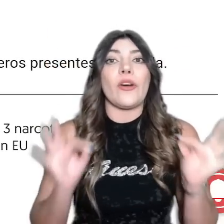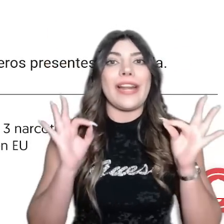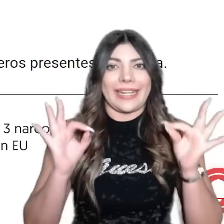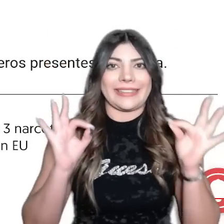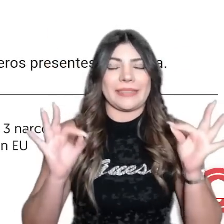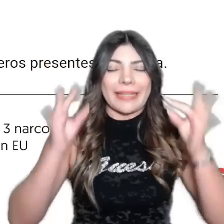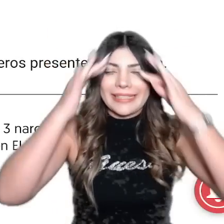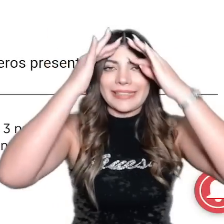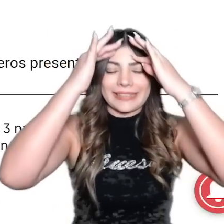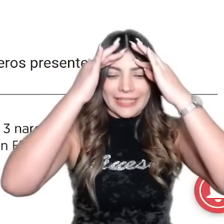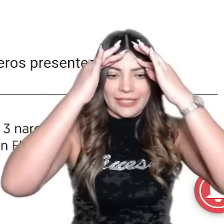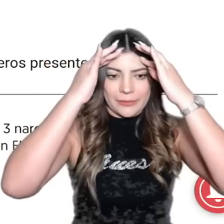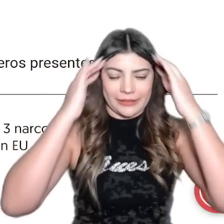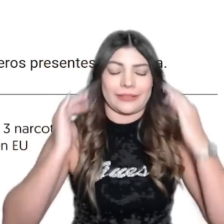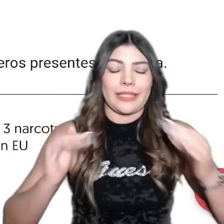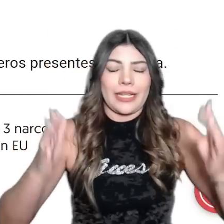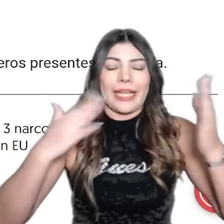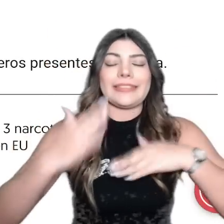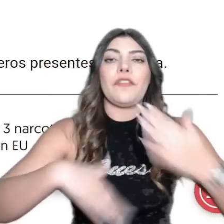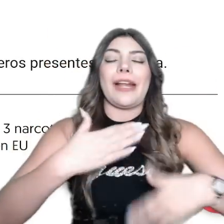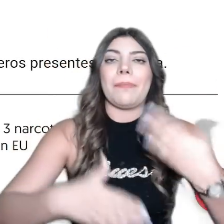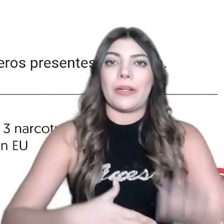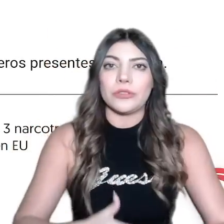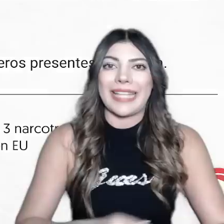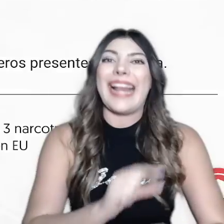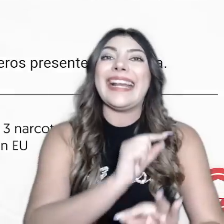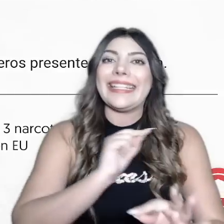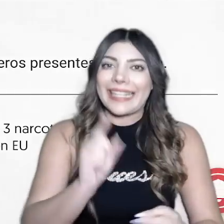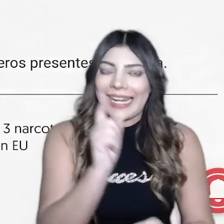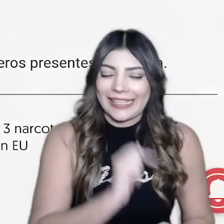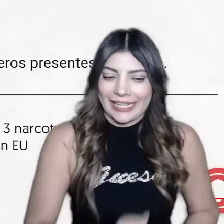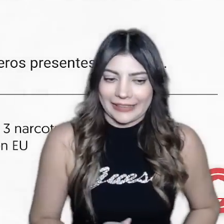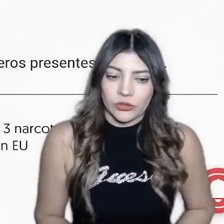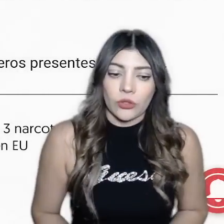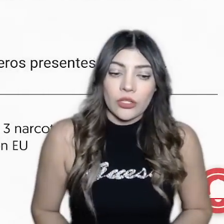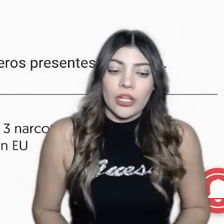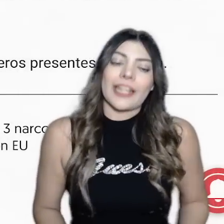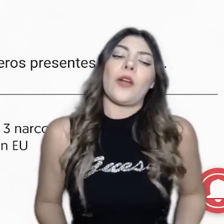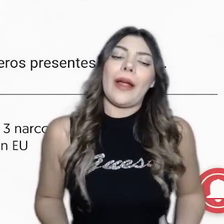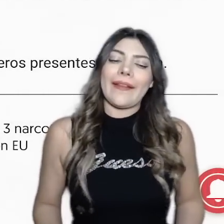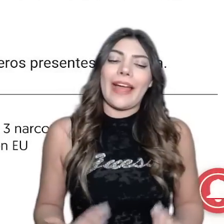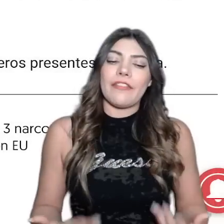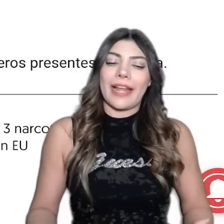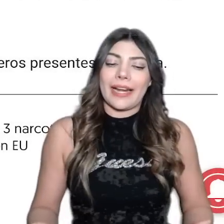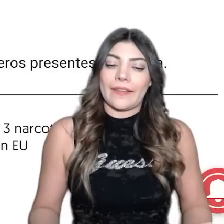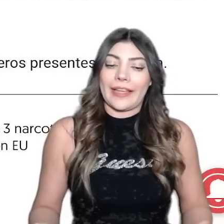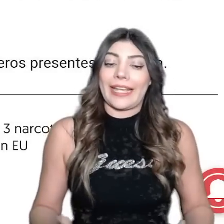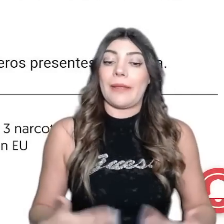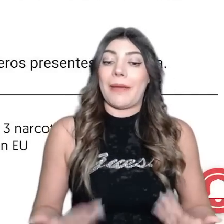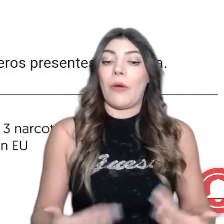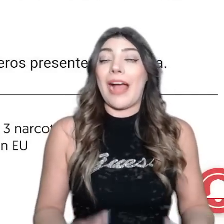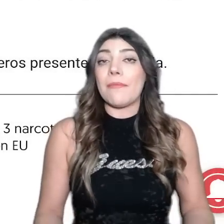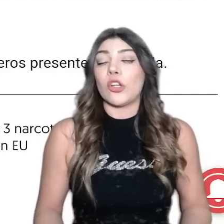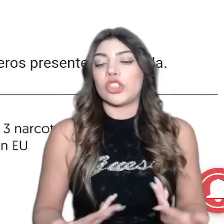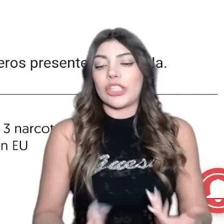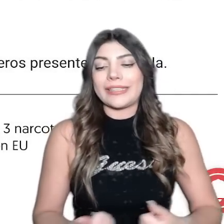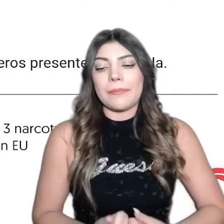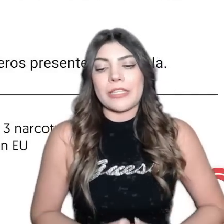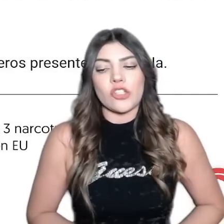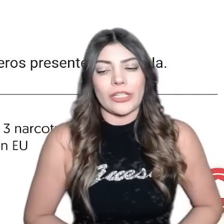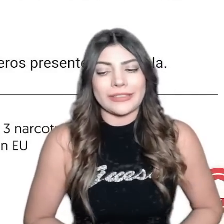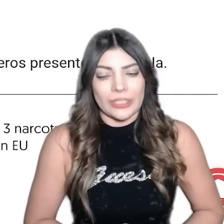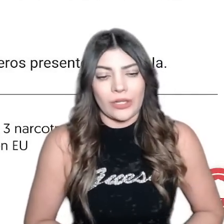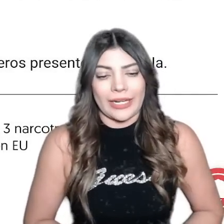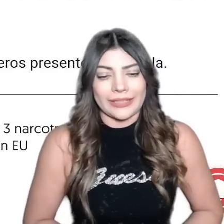de dólares. Imagínense nada más. Esta fue la pregunta literal que le hizo. ¿Recuerda hablar de que le pagó a AMLO